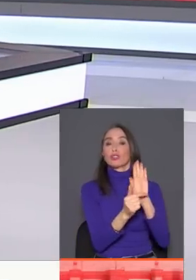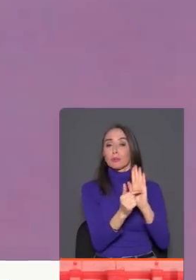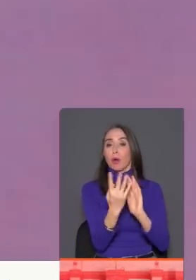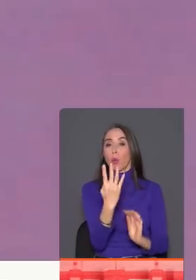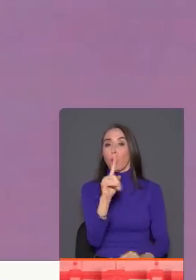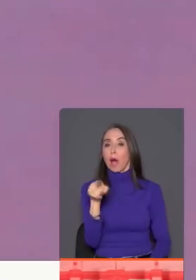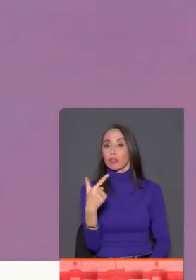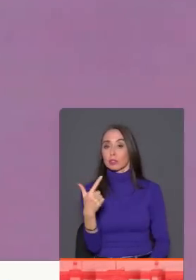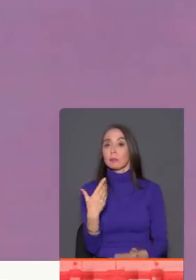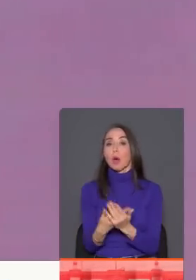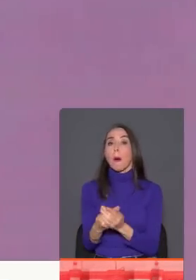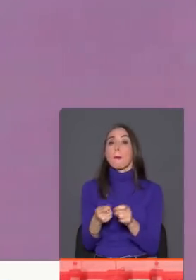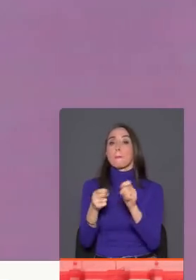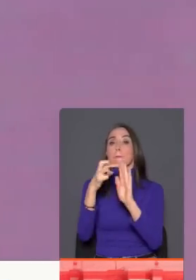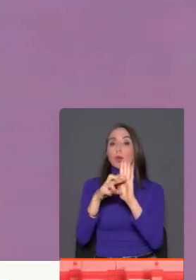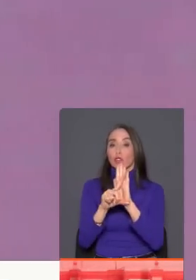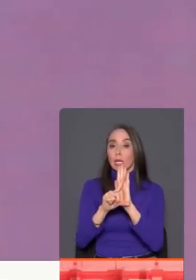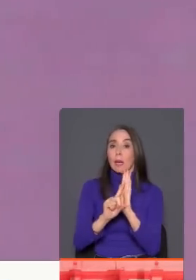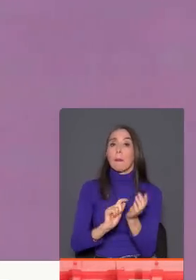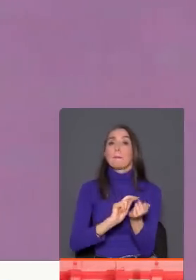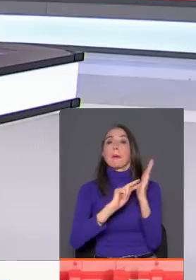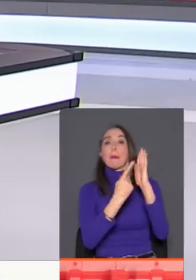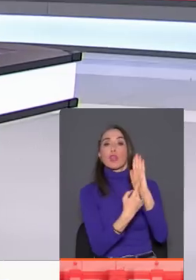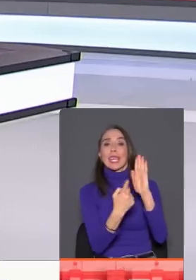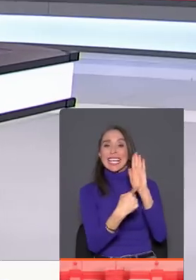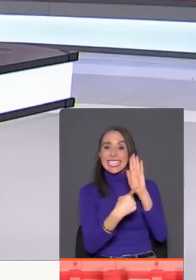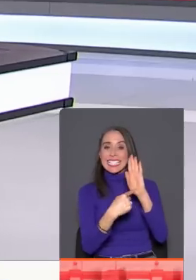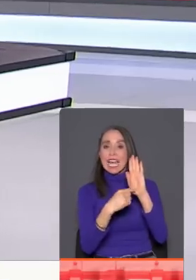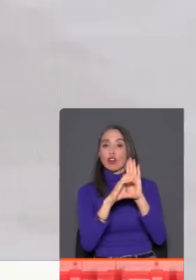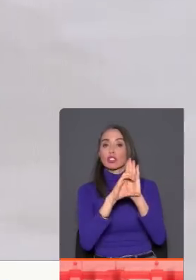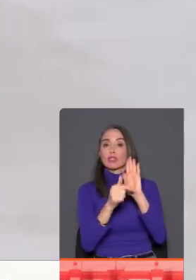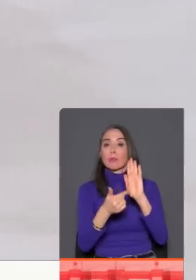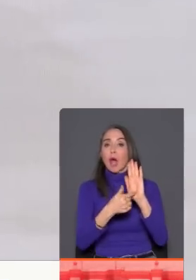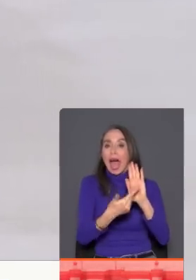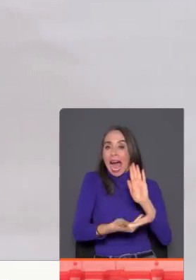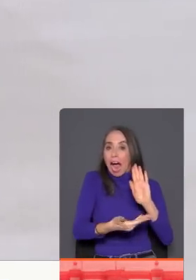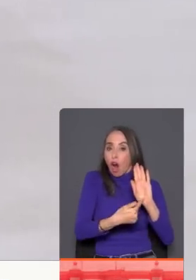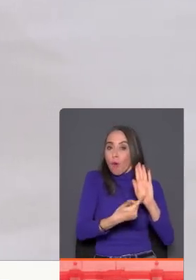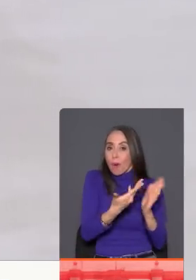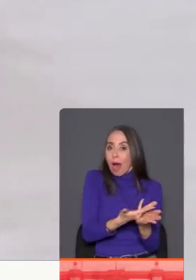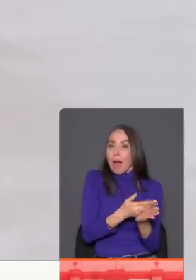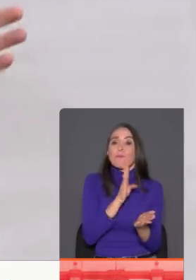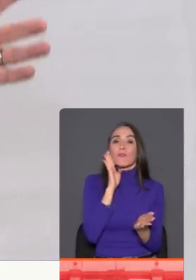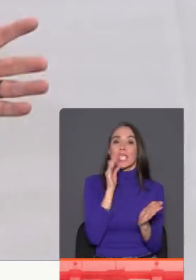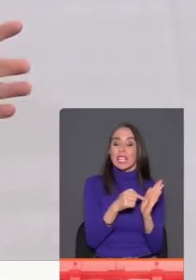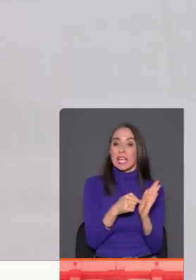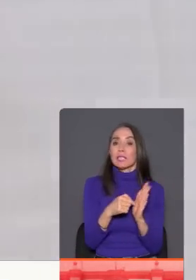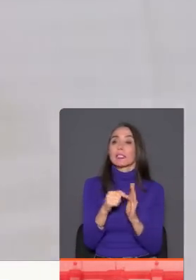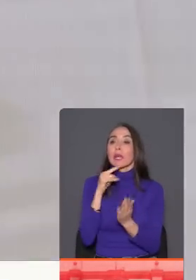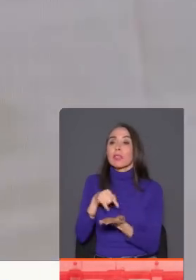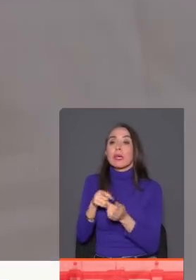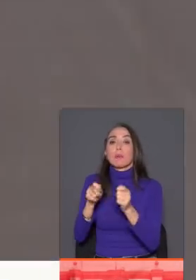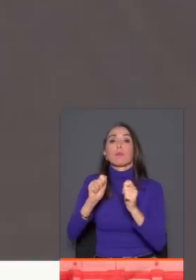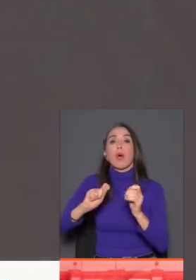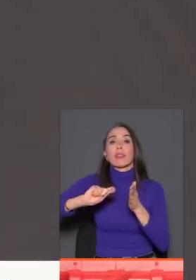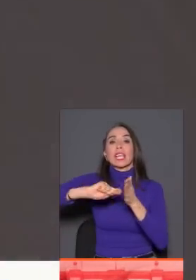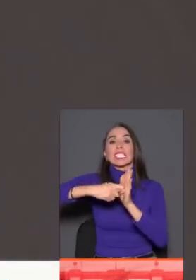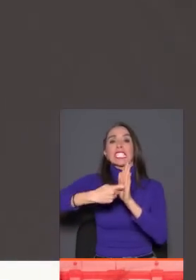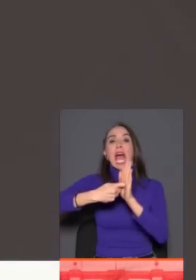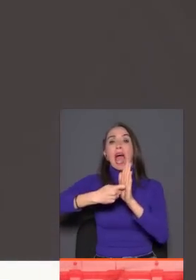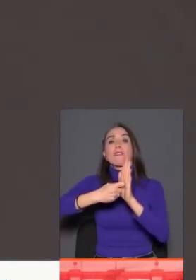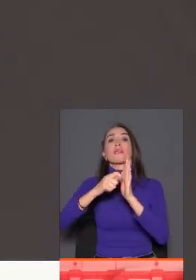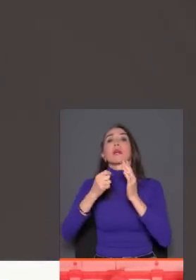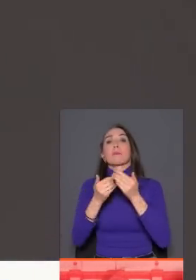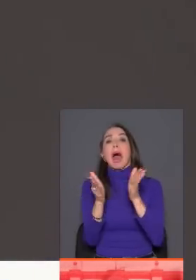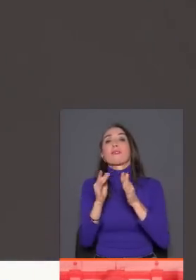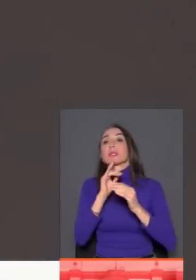una propuesta para reformar esta continuación vigente exactamente esta y que podría ser dice los impulsores la llave maestra' se quedan el rechazo y